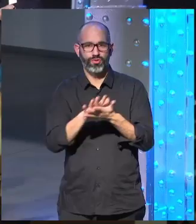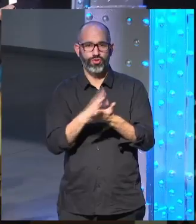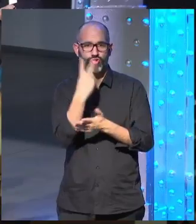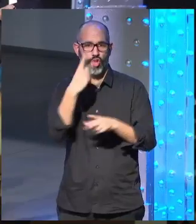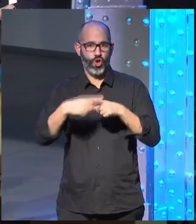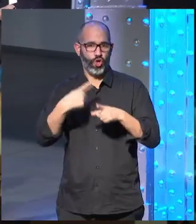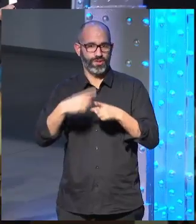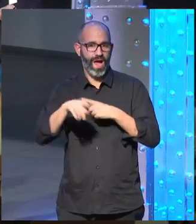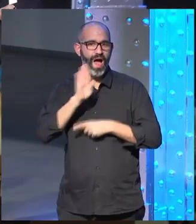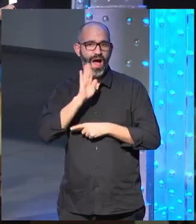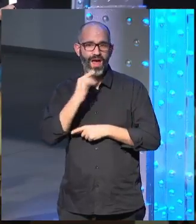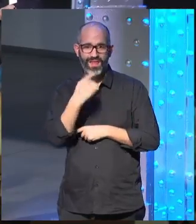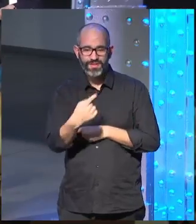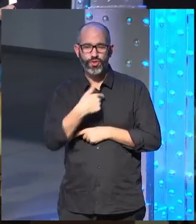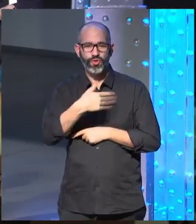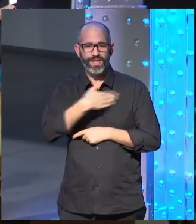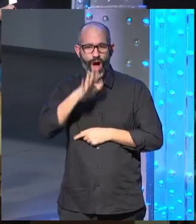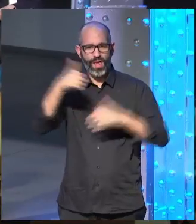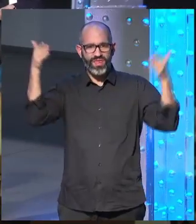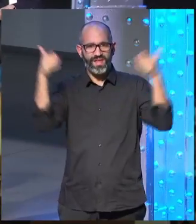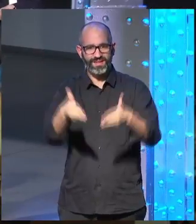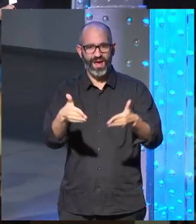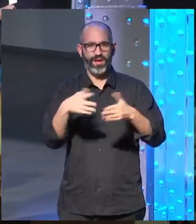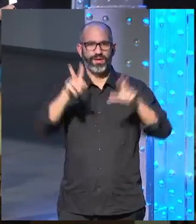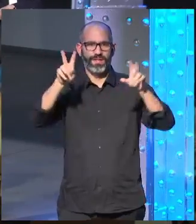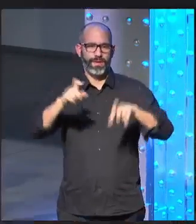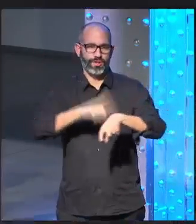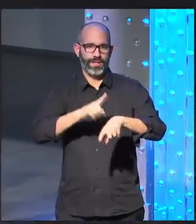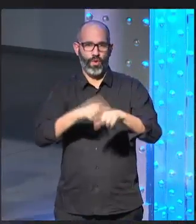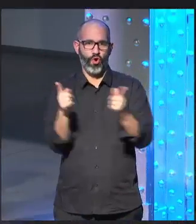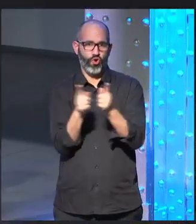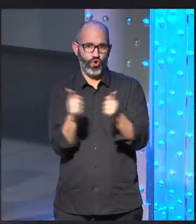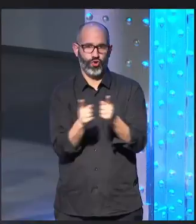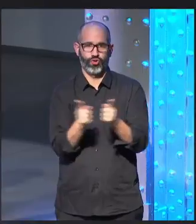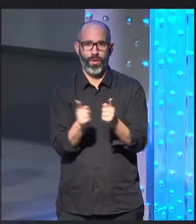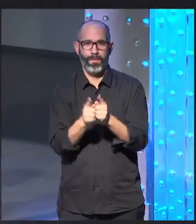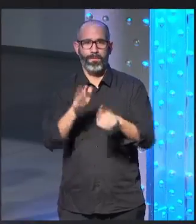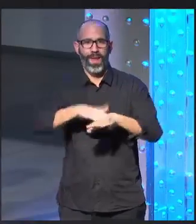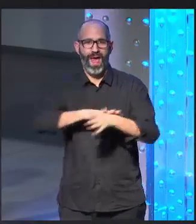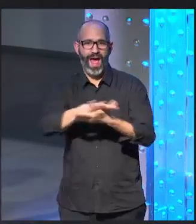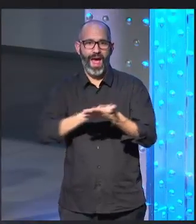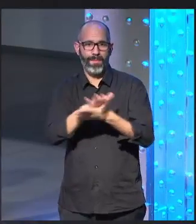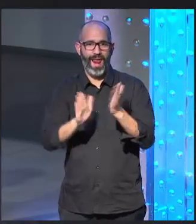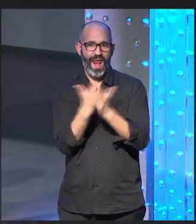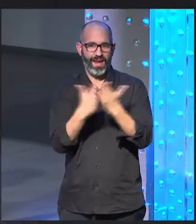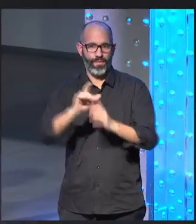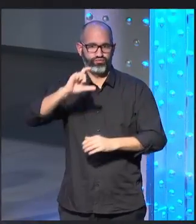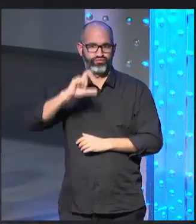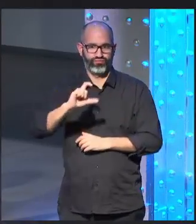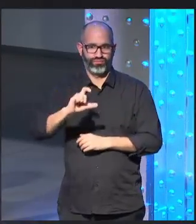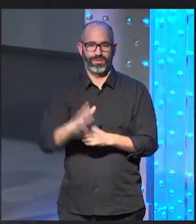premisas iniciales, pues yo me quería centrar, porque solo tengo poco tiempo para hablar de un libro tan, tan gordo como este,